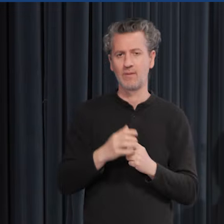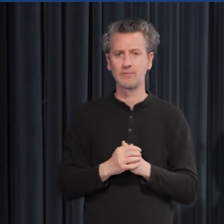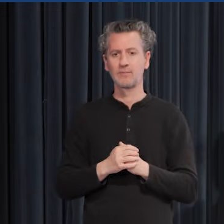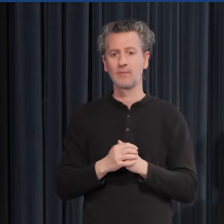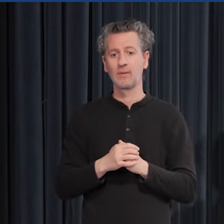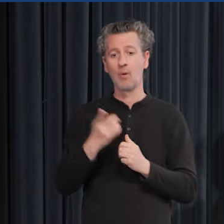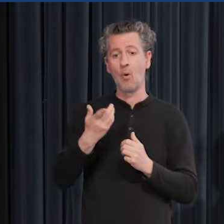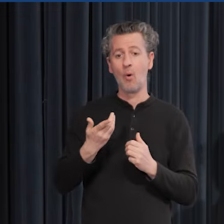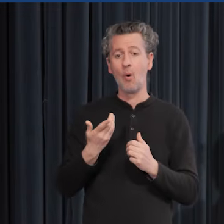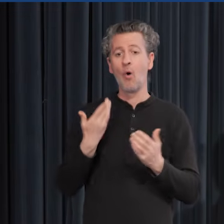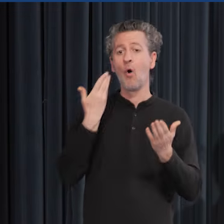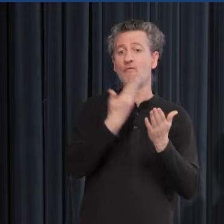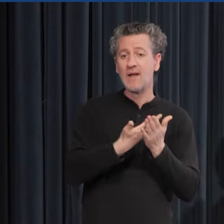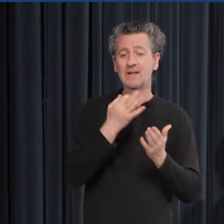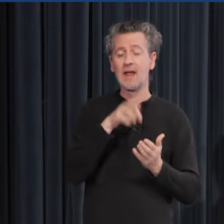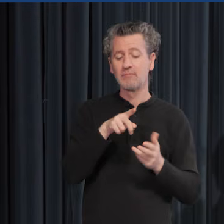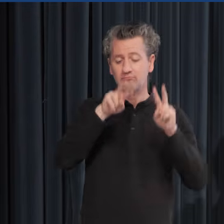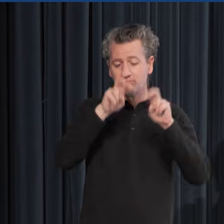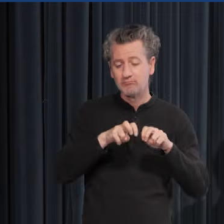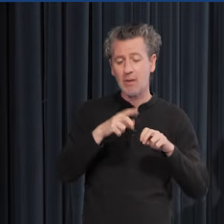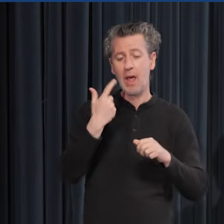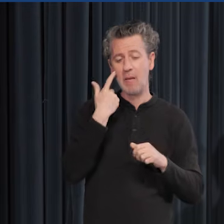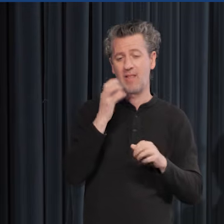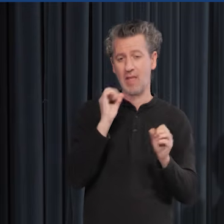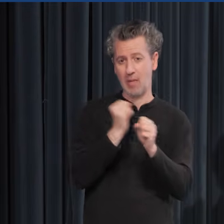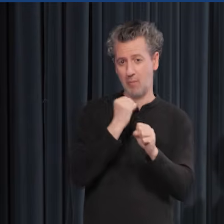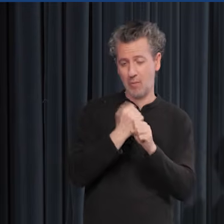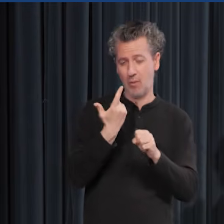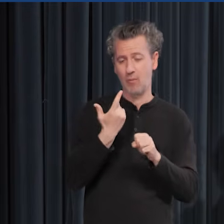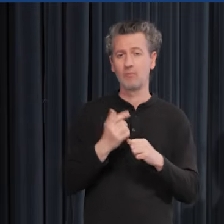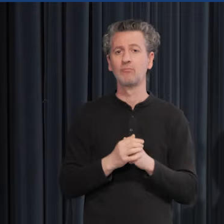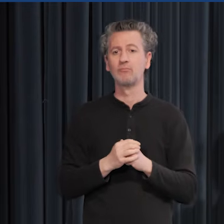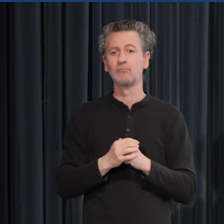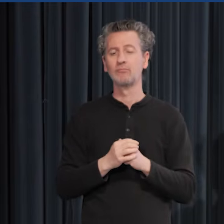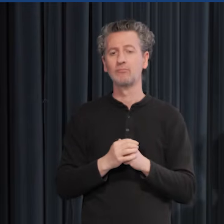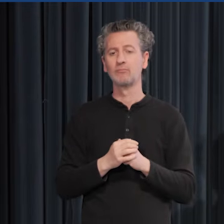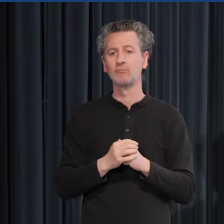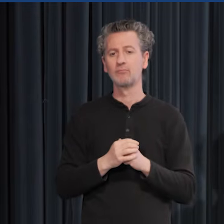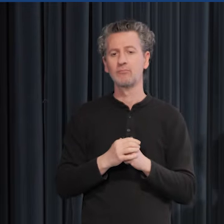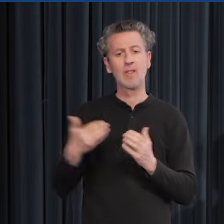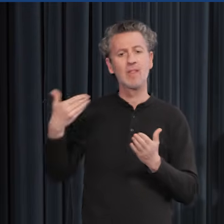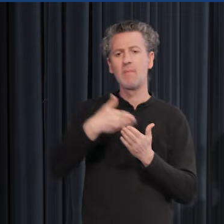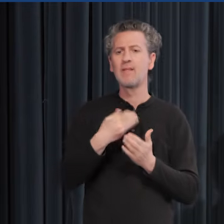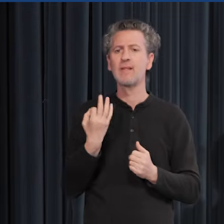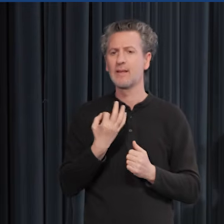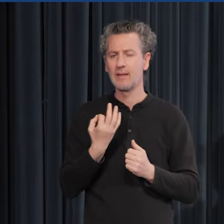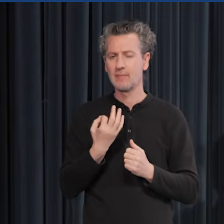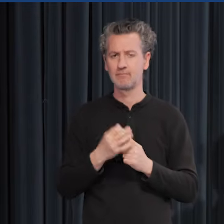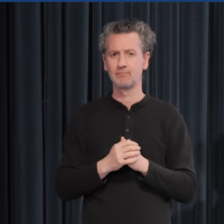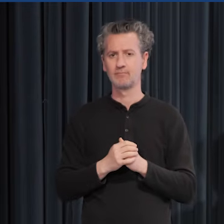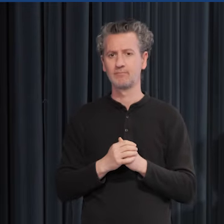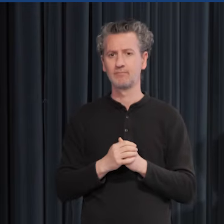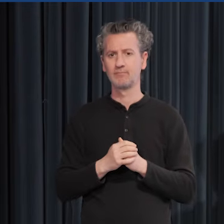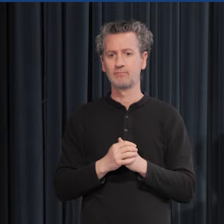de las ofertas de empleo que estuvimos evaluando para realizar este análisis es que te demandaban que